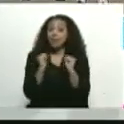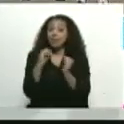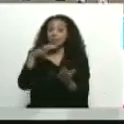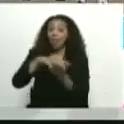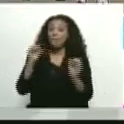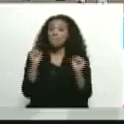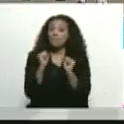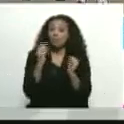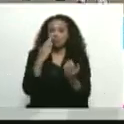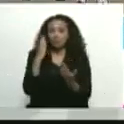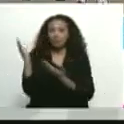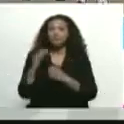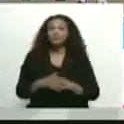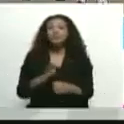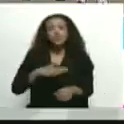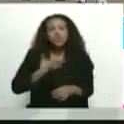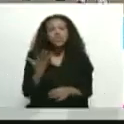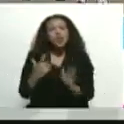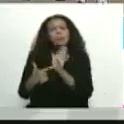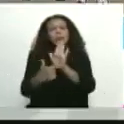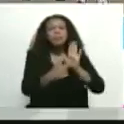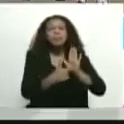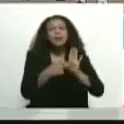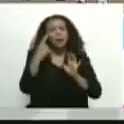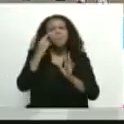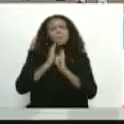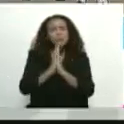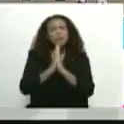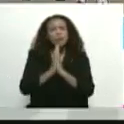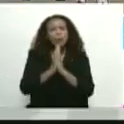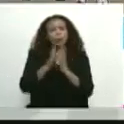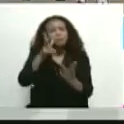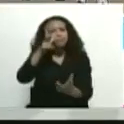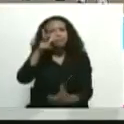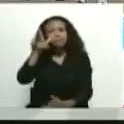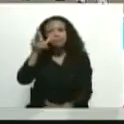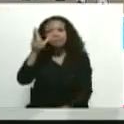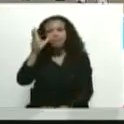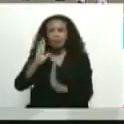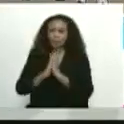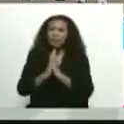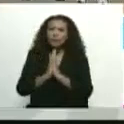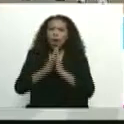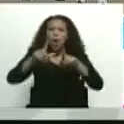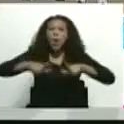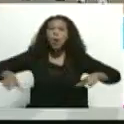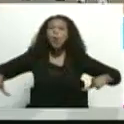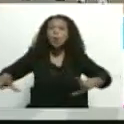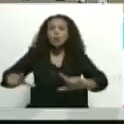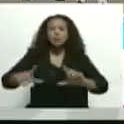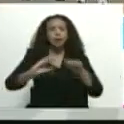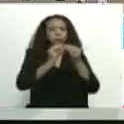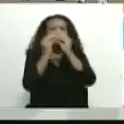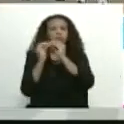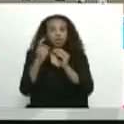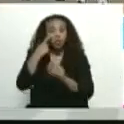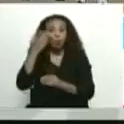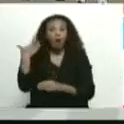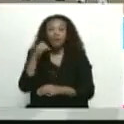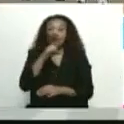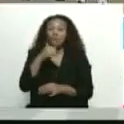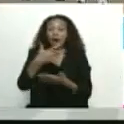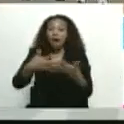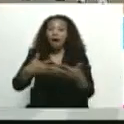Correcto. Yo quisiera que me mostraran. Que me mostraran las instalaciones. Yo estuve bien